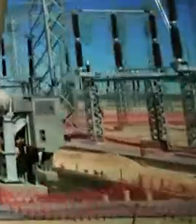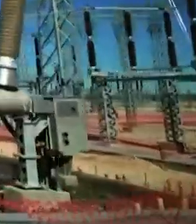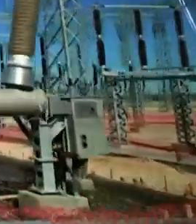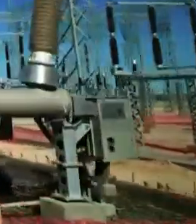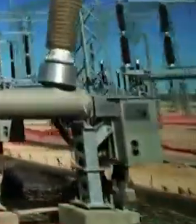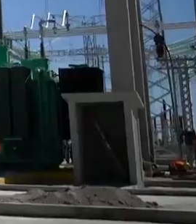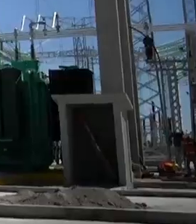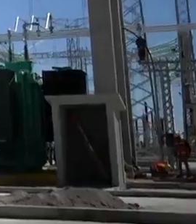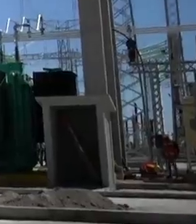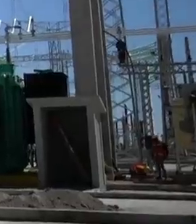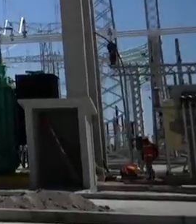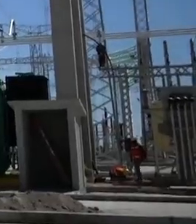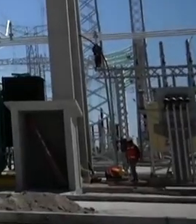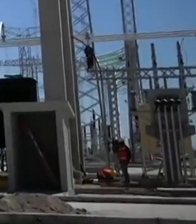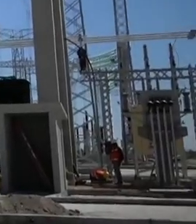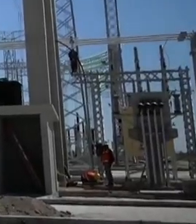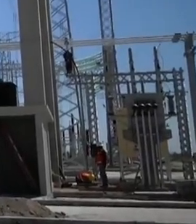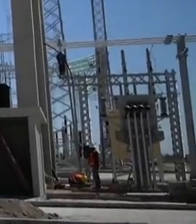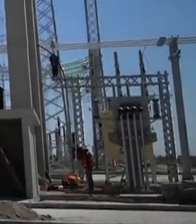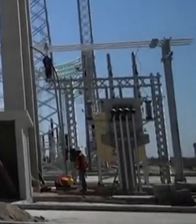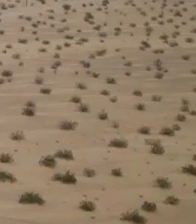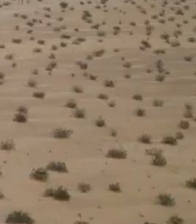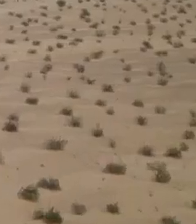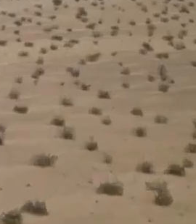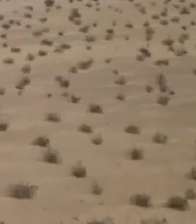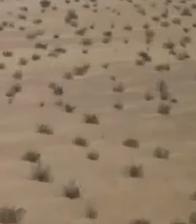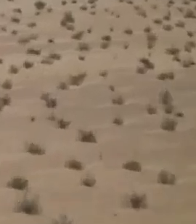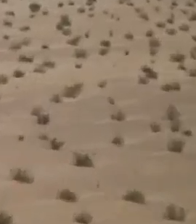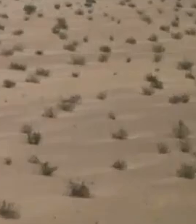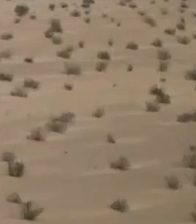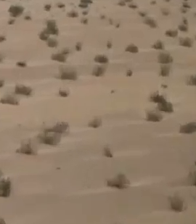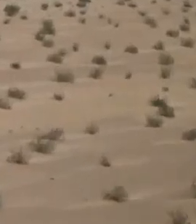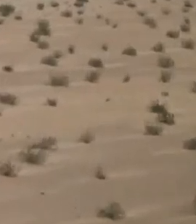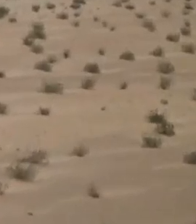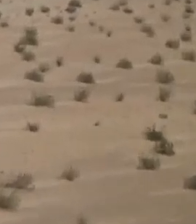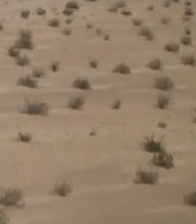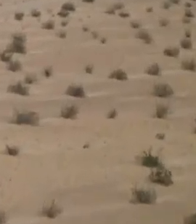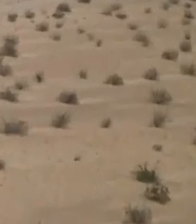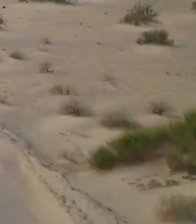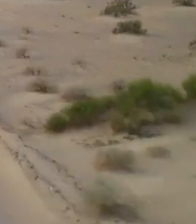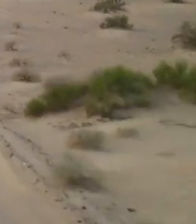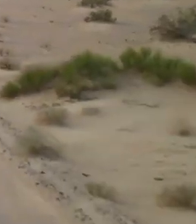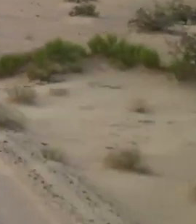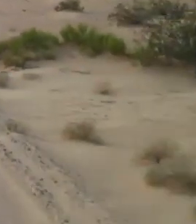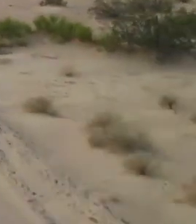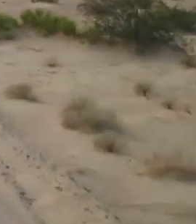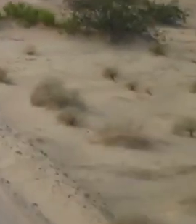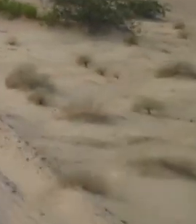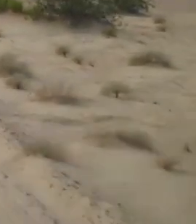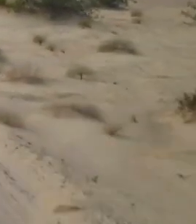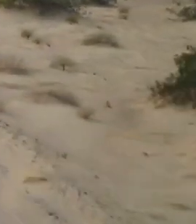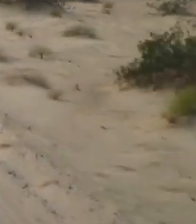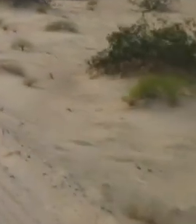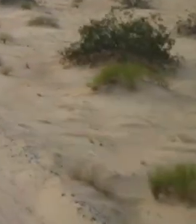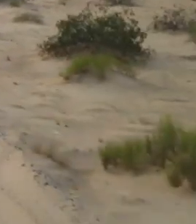a subestaciones, transformadores, alimentadores y líneas de distribución, con una inversión de alrededor de